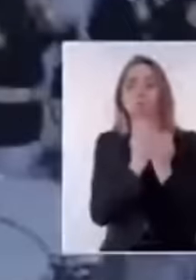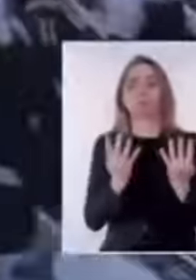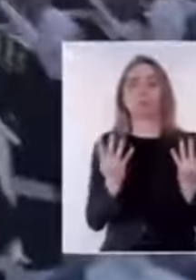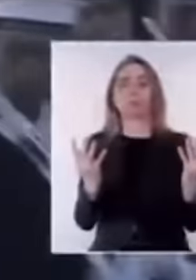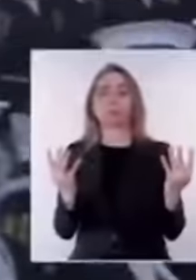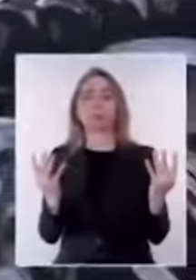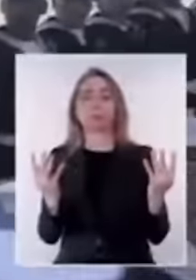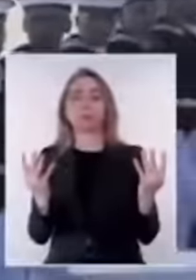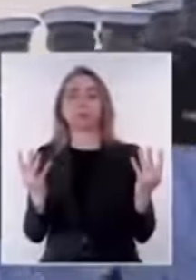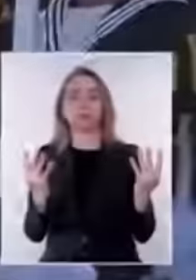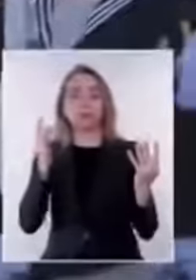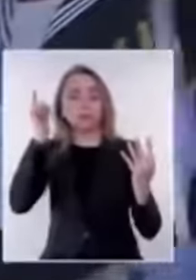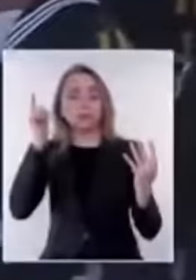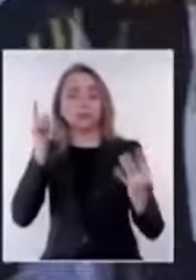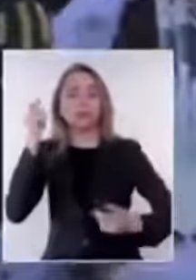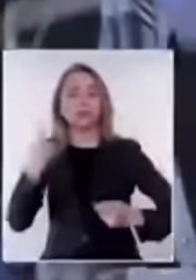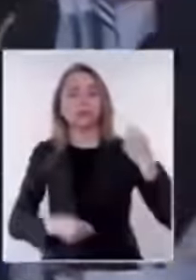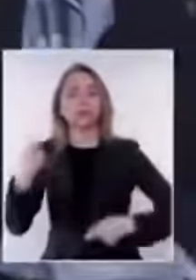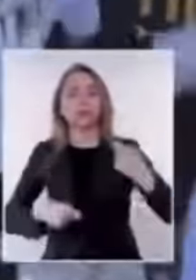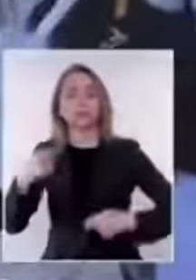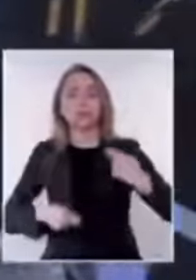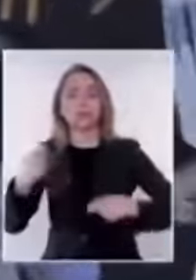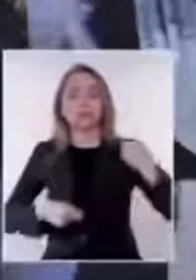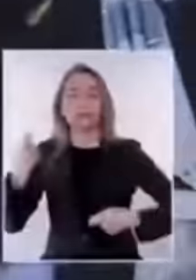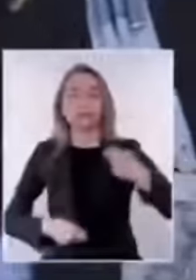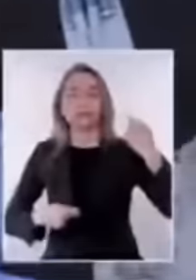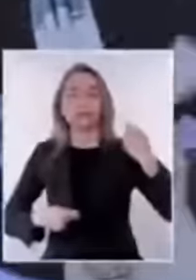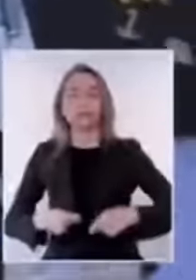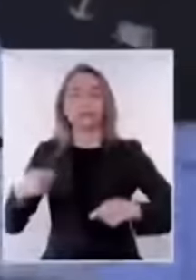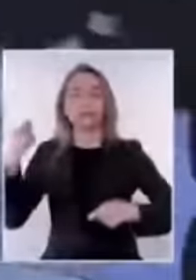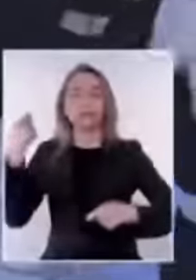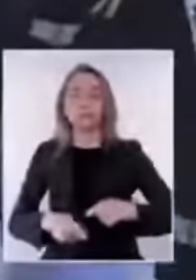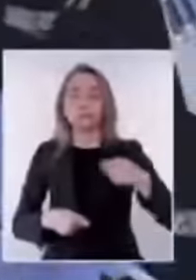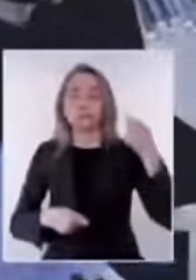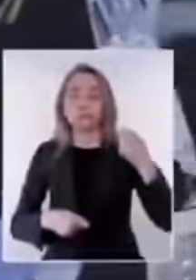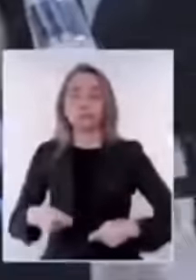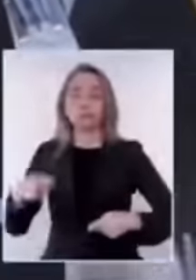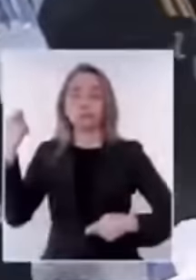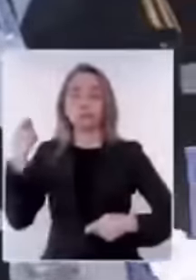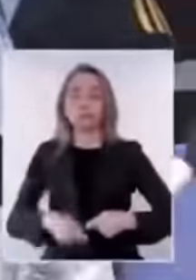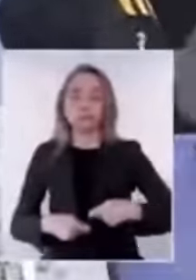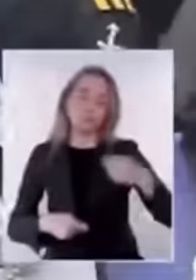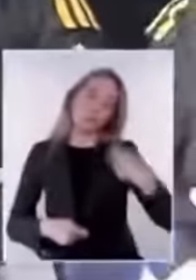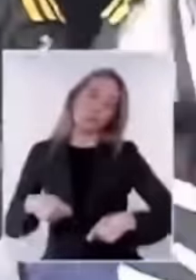Ustedes lo pueden ver, pero miren la de seña y la que hace seña ahí abajo, la del